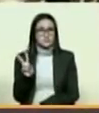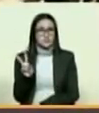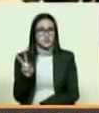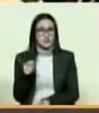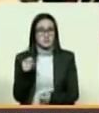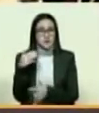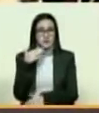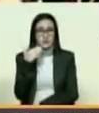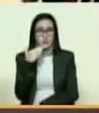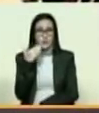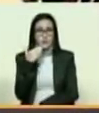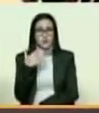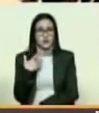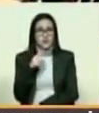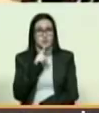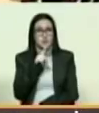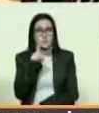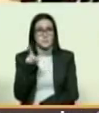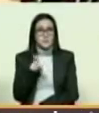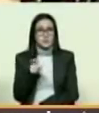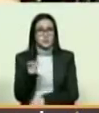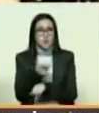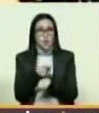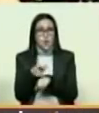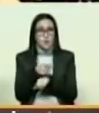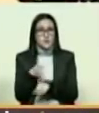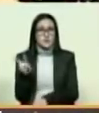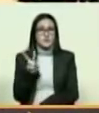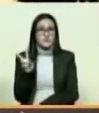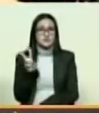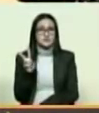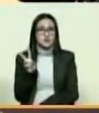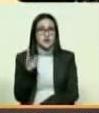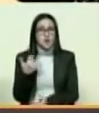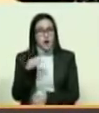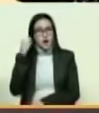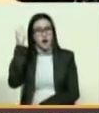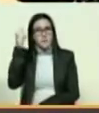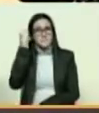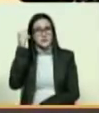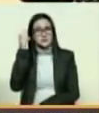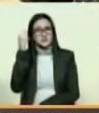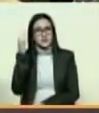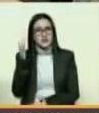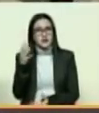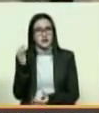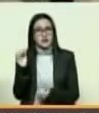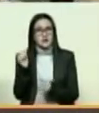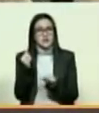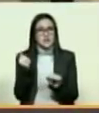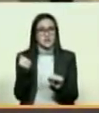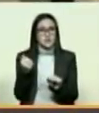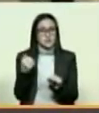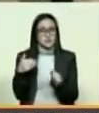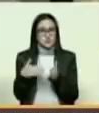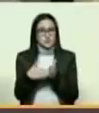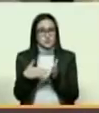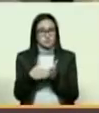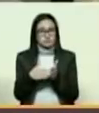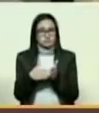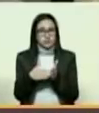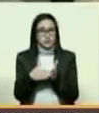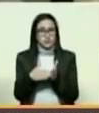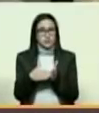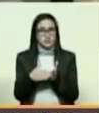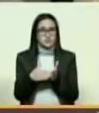Estados Unidos. Yo le pregunto, ¿el gobierno venezolano está en capacidad de enfrentar una medida de esta